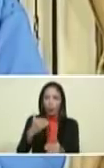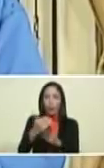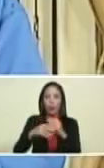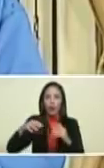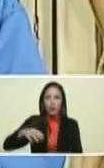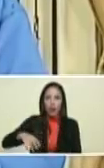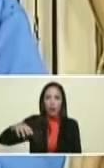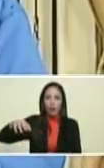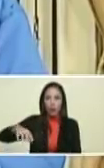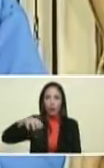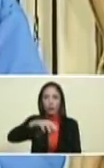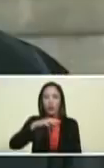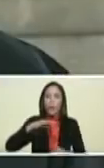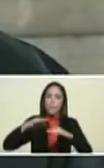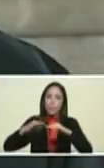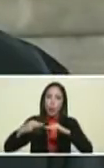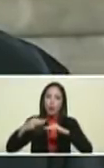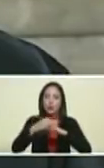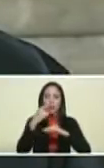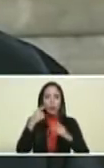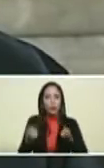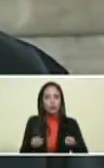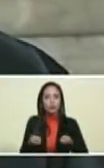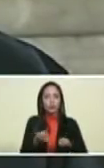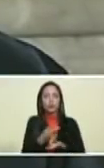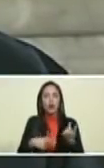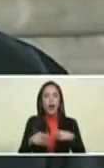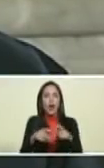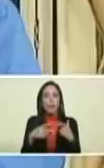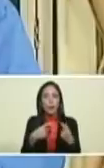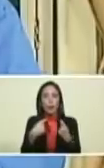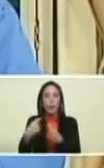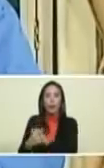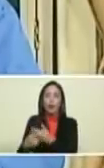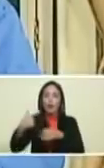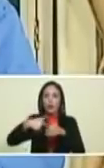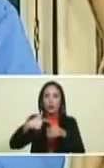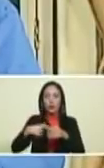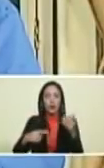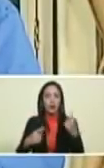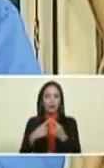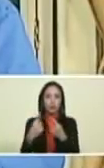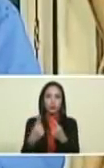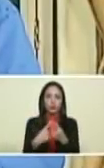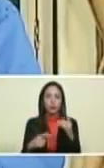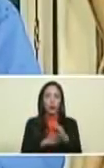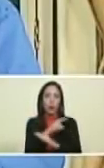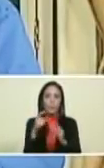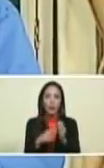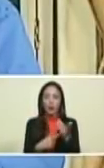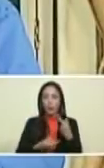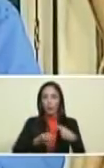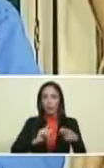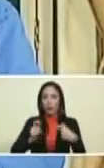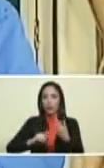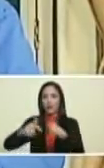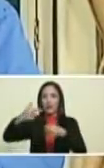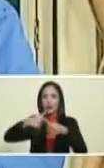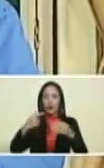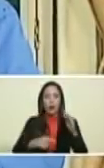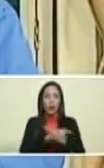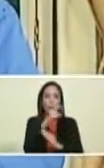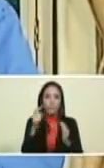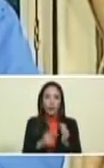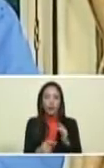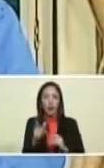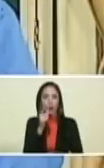estados, por municipios, activando el sistema de subsidio directo que le garantice combustible a los venezolanos y a